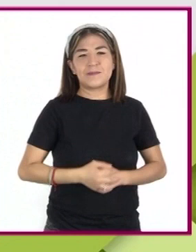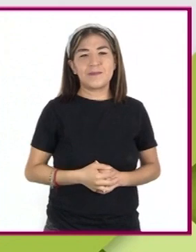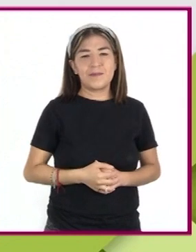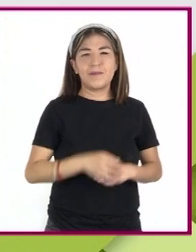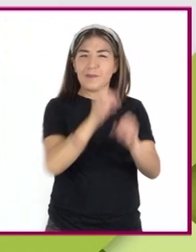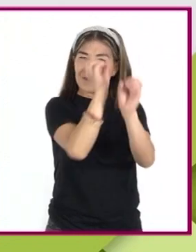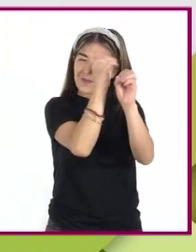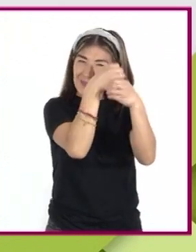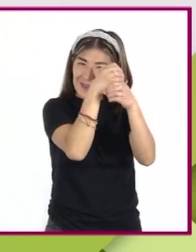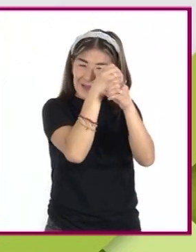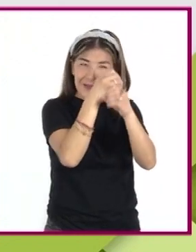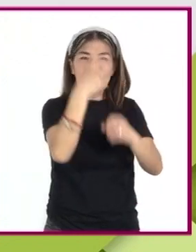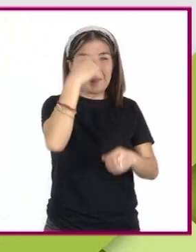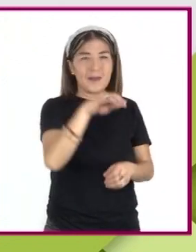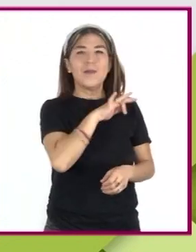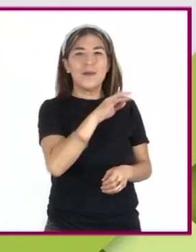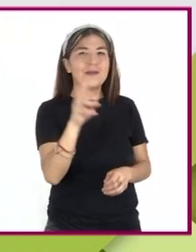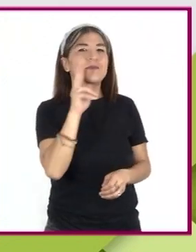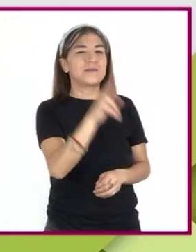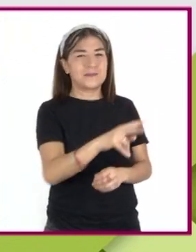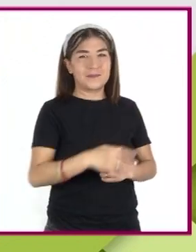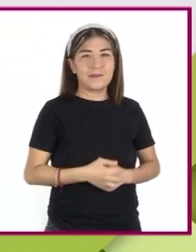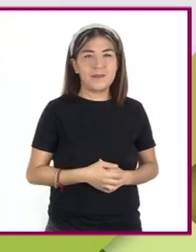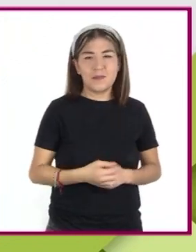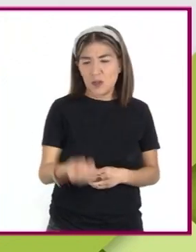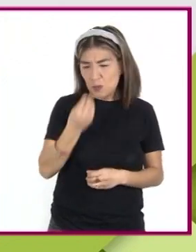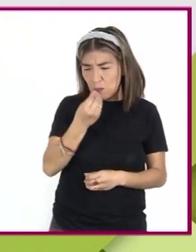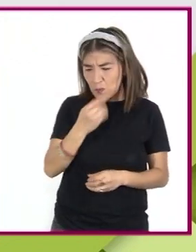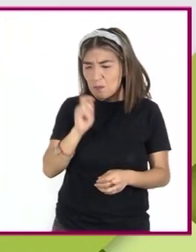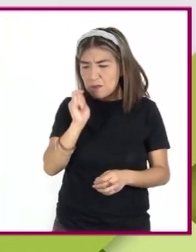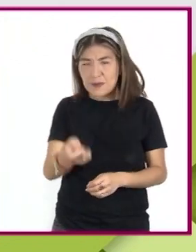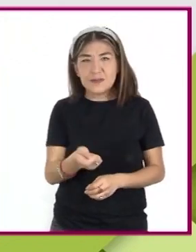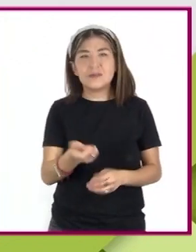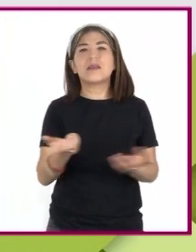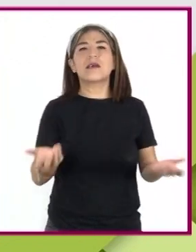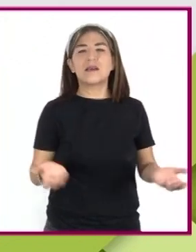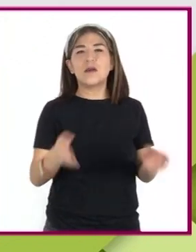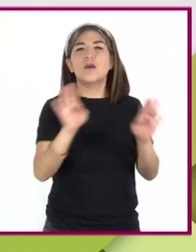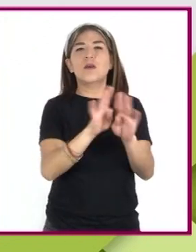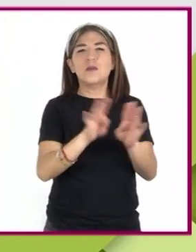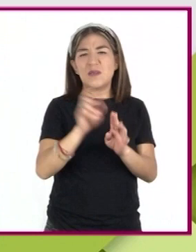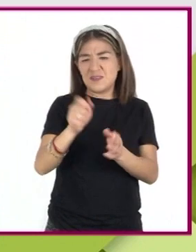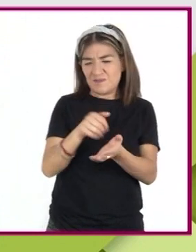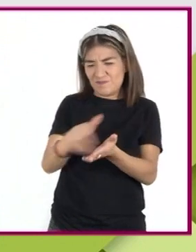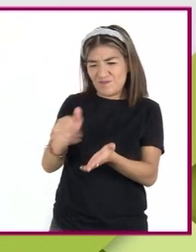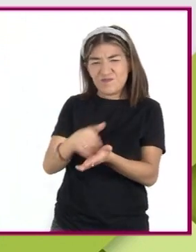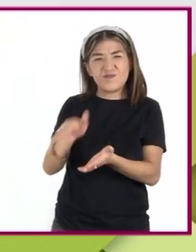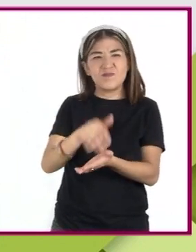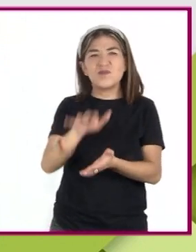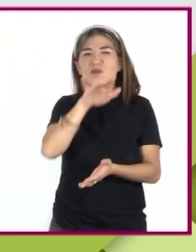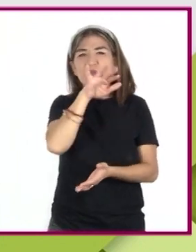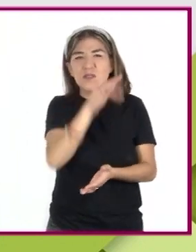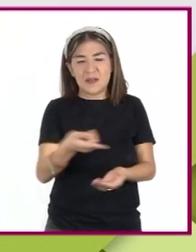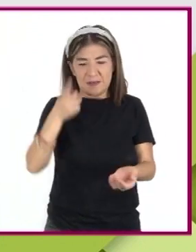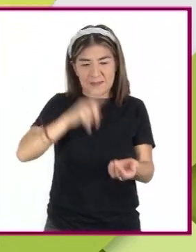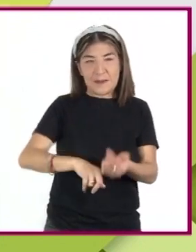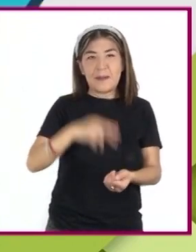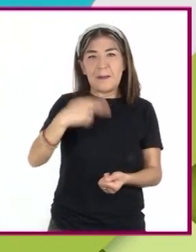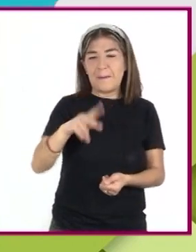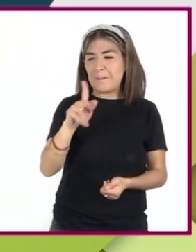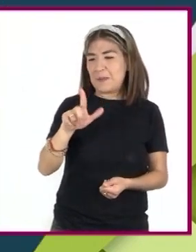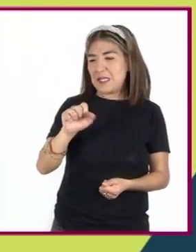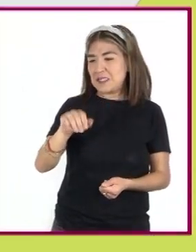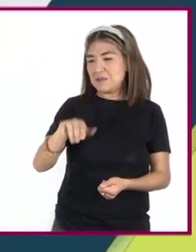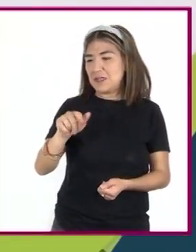un microscopio. Se alimentan y eliminan los desechos a través de la membrana